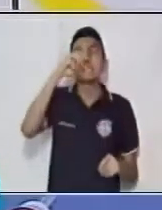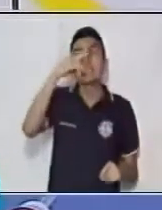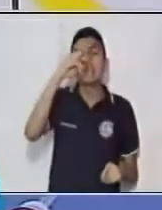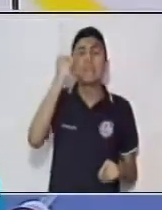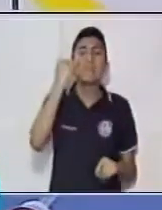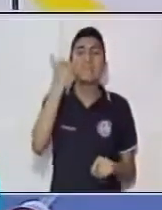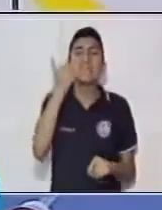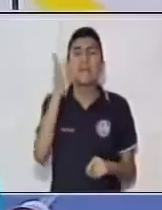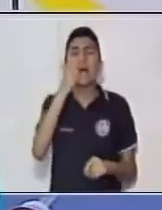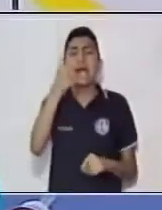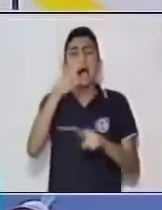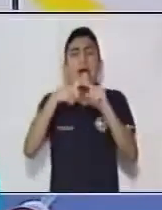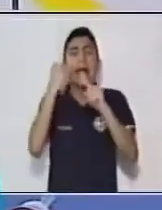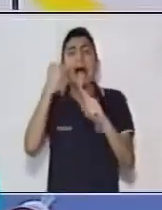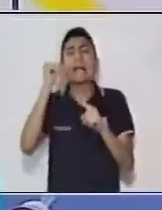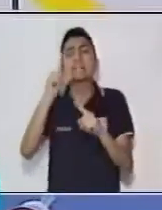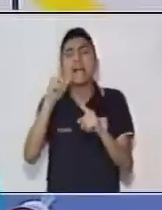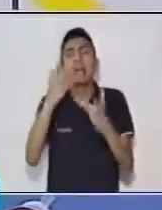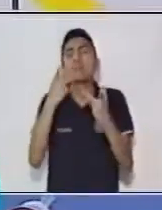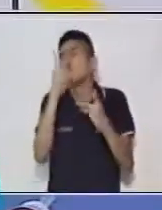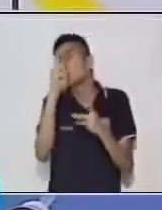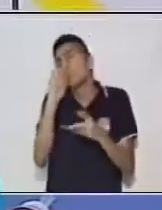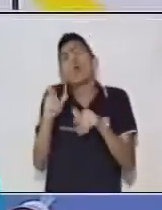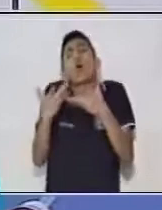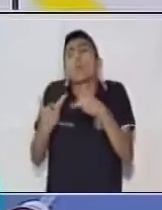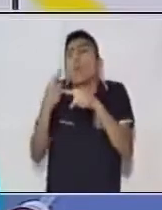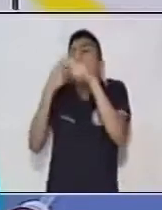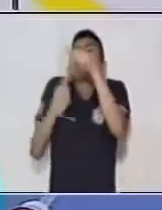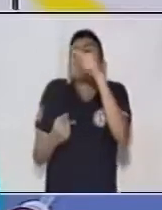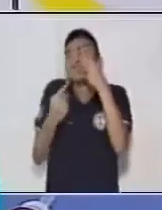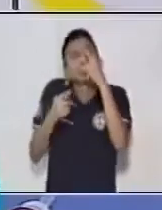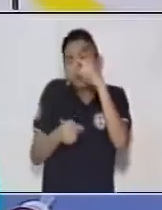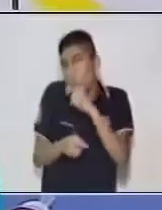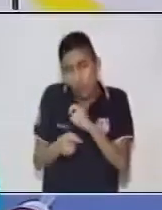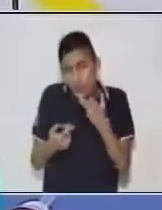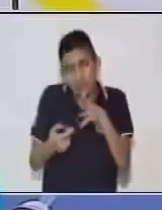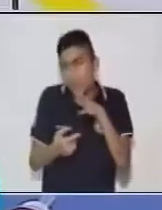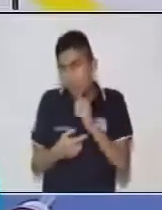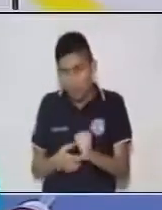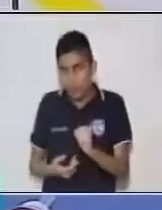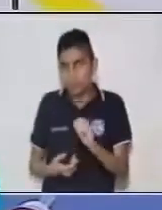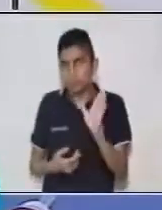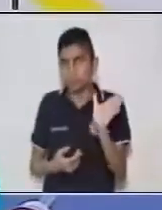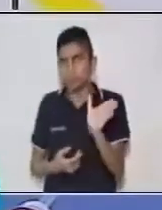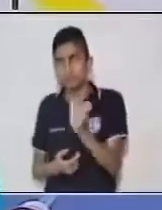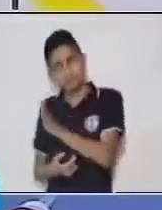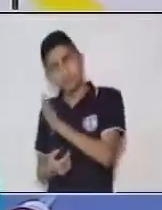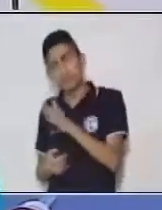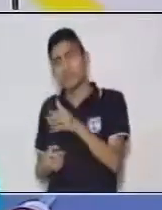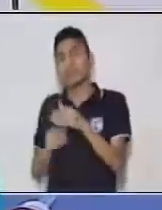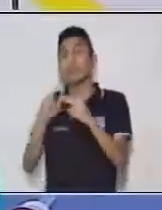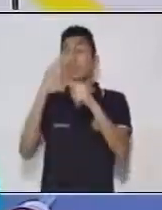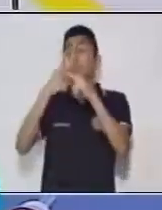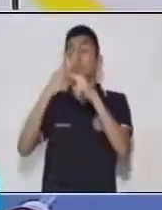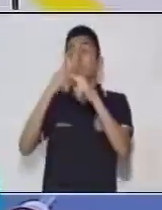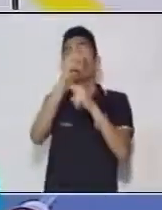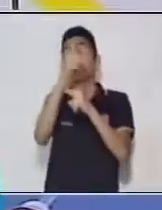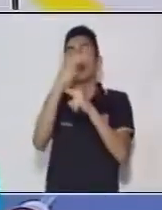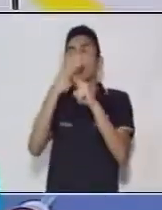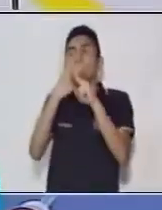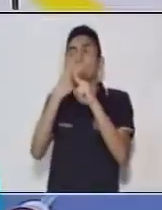podemos dividirla en 2 partes iguales. Ahora, hay otra clase de simetría que es la